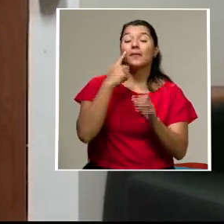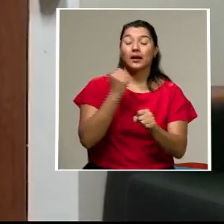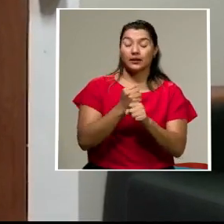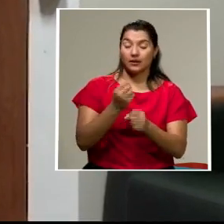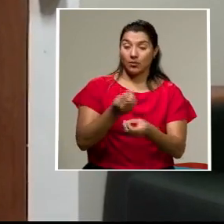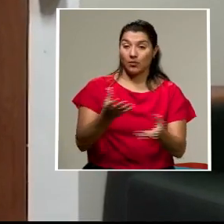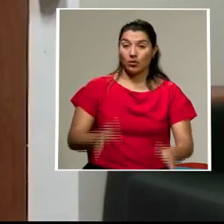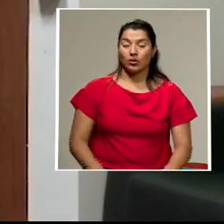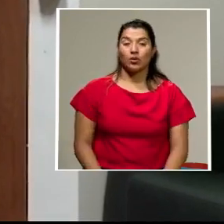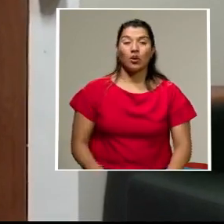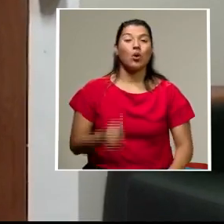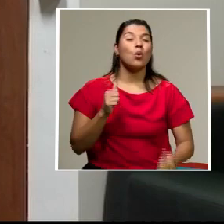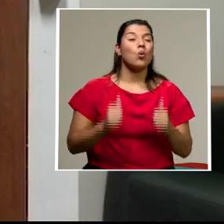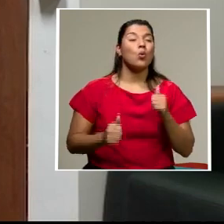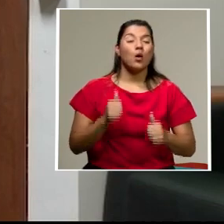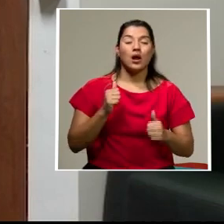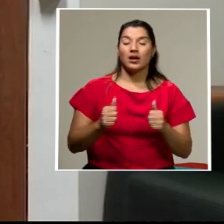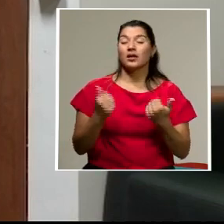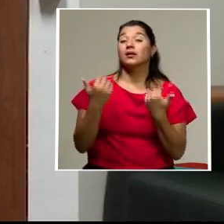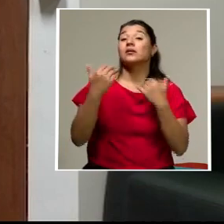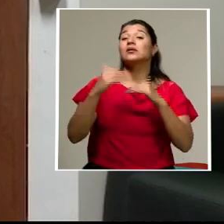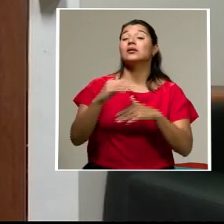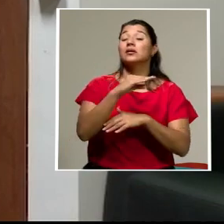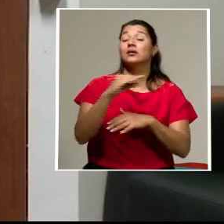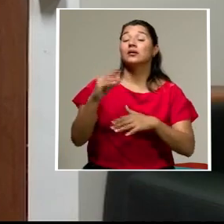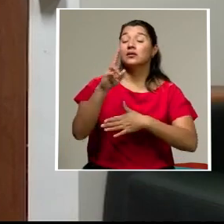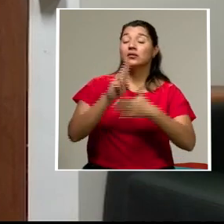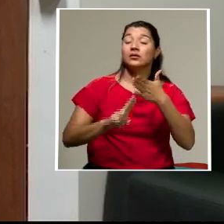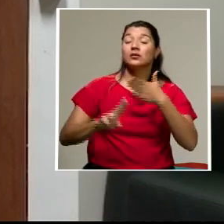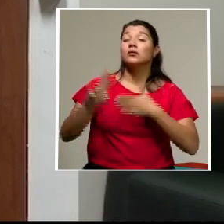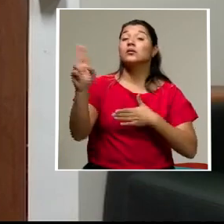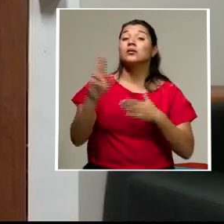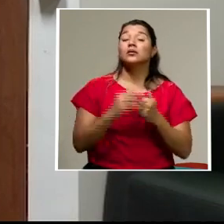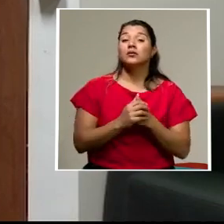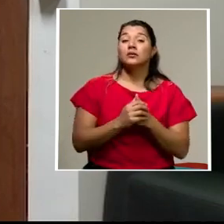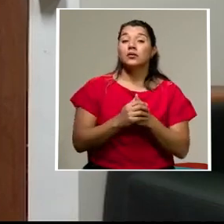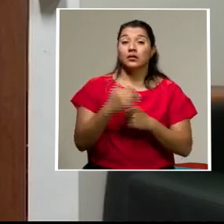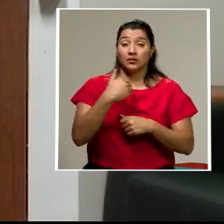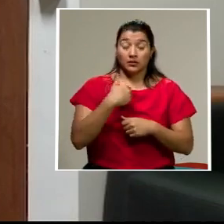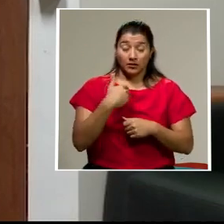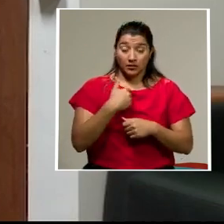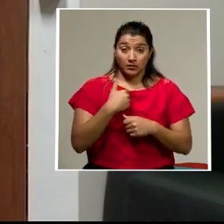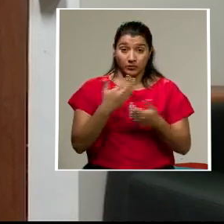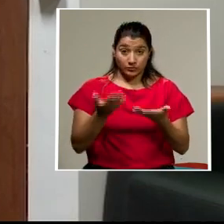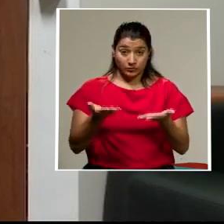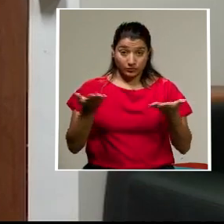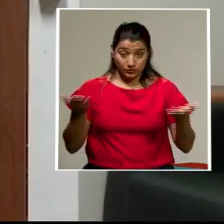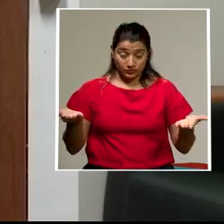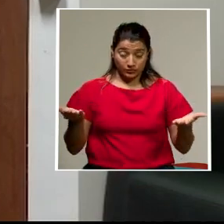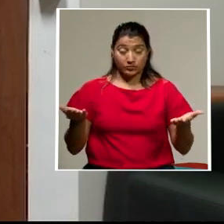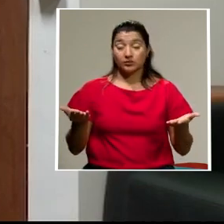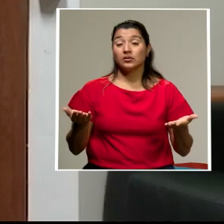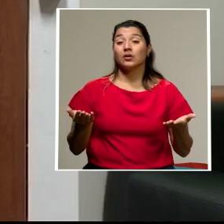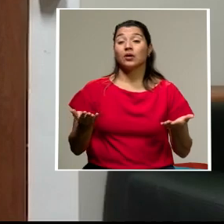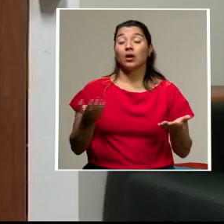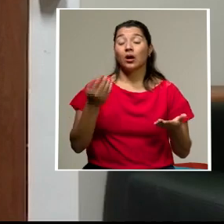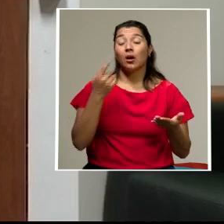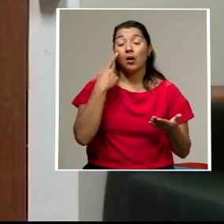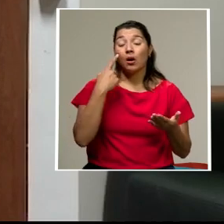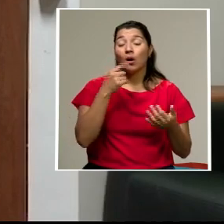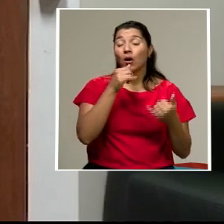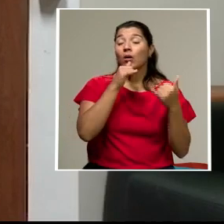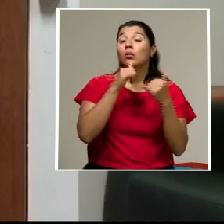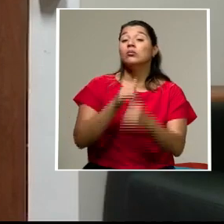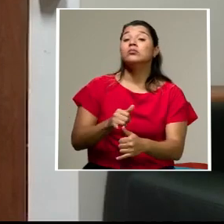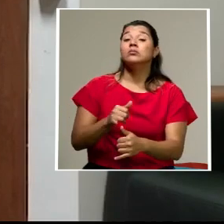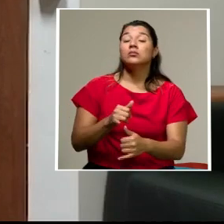público. ¿Cuáles son esas restricciones? Y que las universidades, a pesar de que tenemos un recurso también presentado de inconstitucionalidad, una